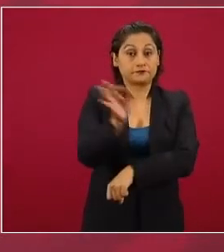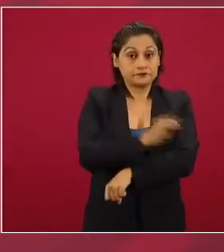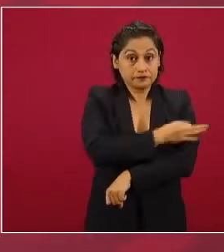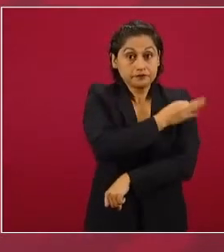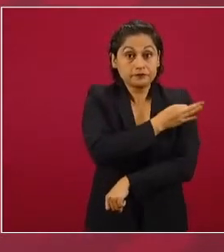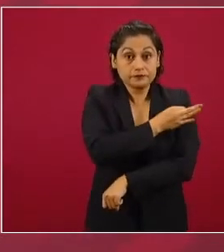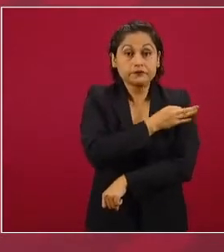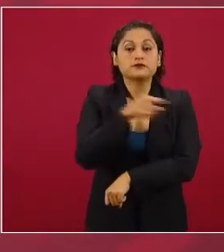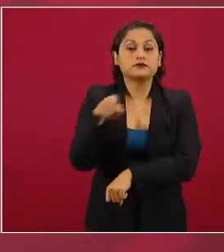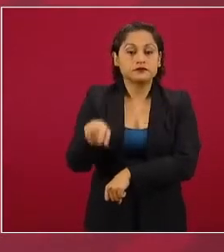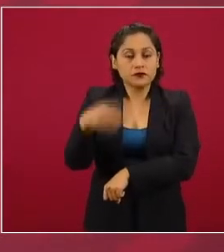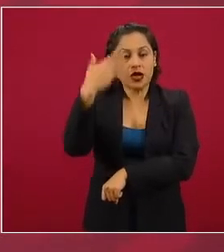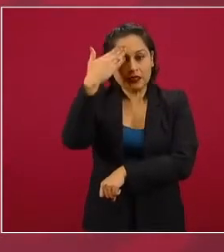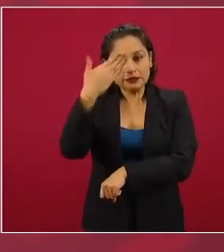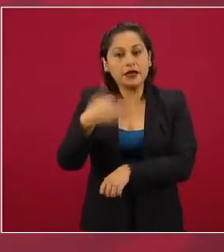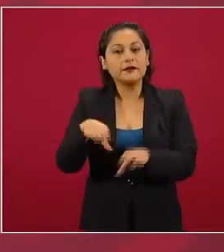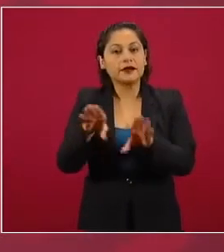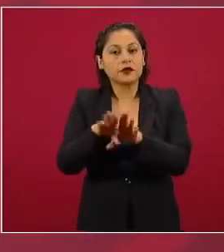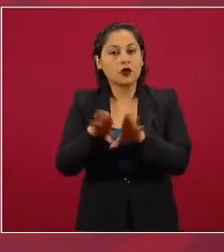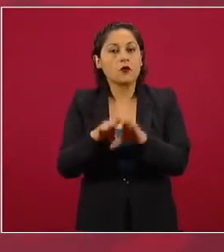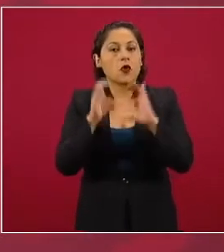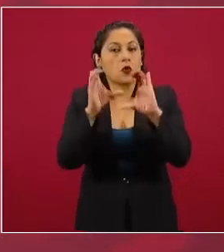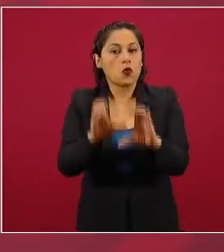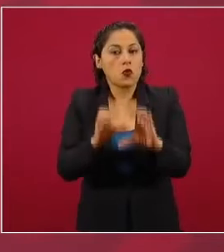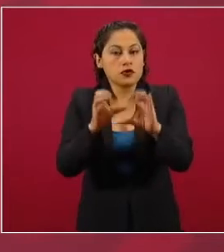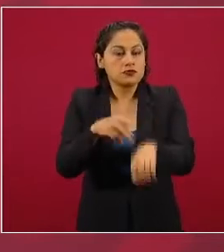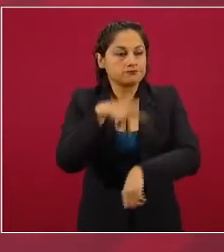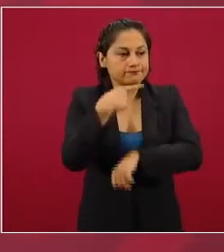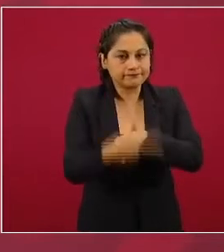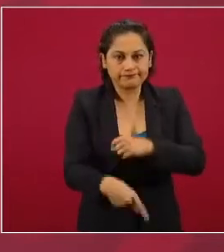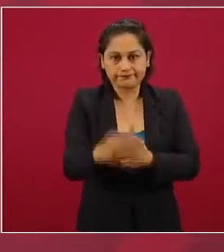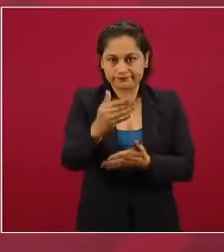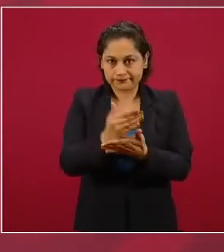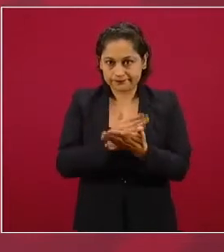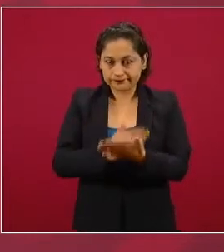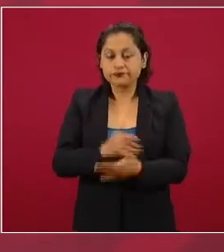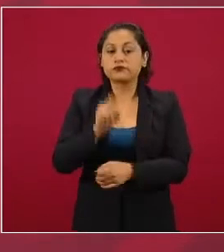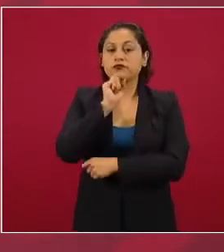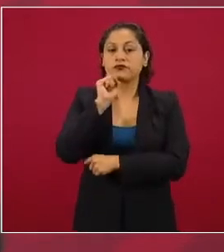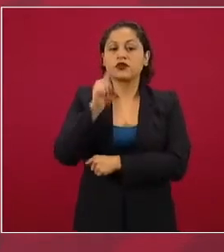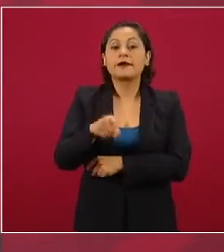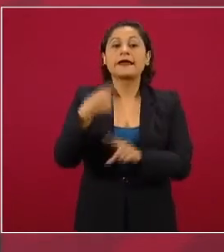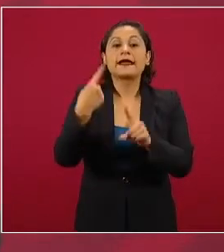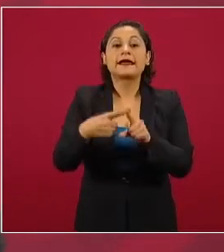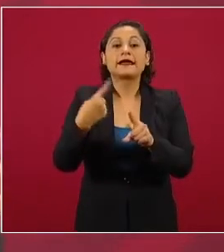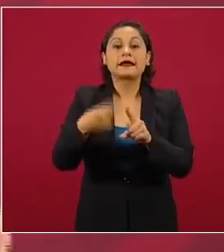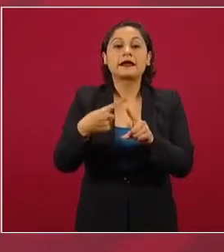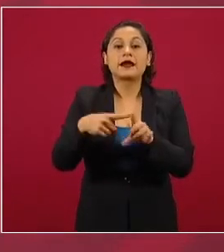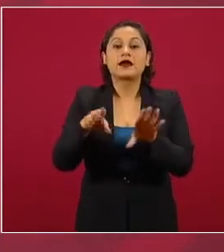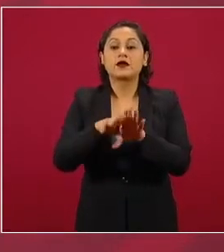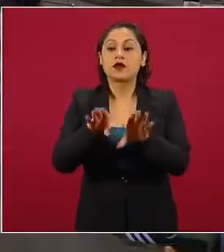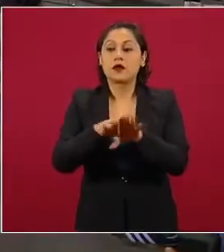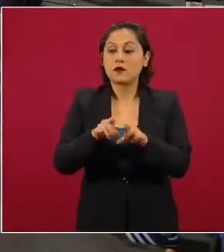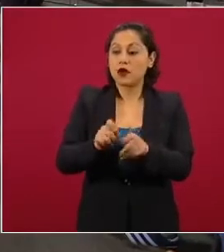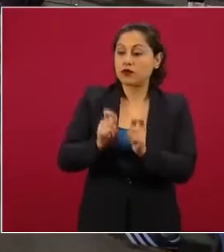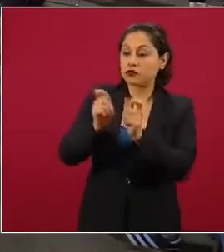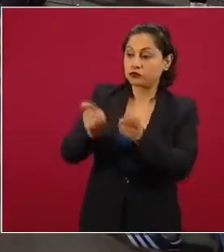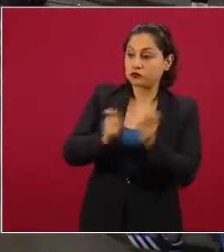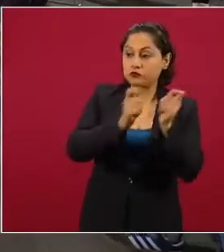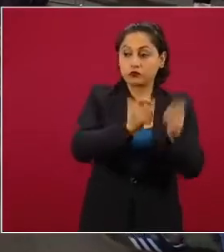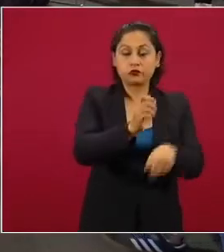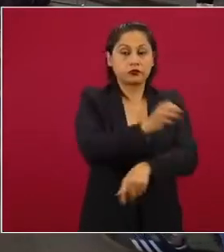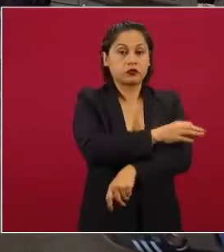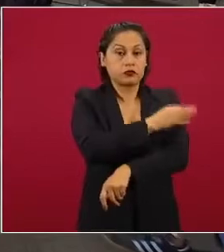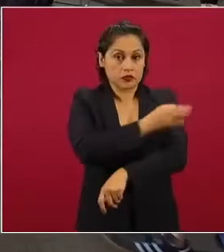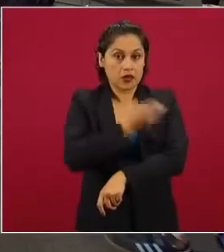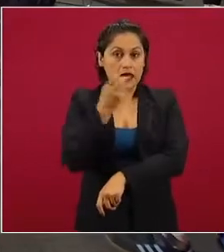cómo priorizar de acuerdo al riesgo, cómo priorizar de acuerdo a la contribución de interrumpir la transmisión, bajo